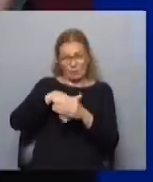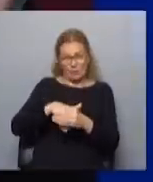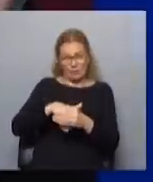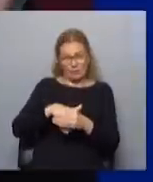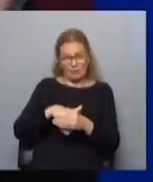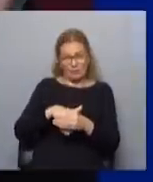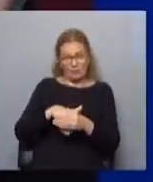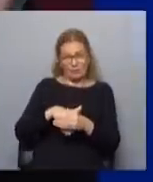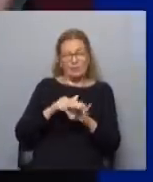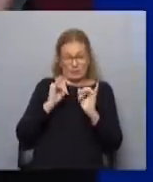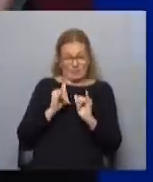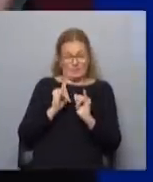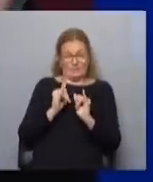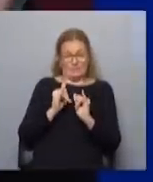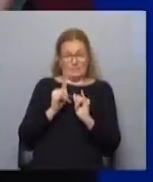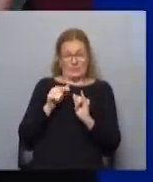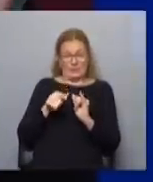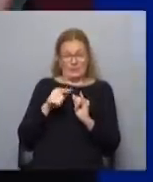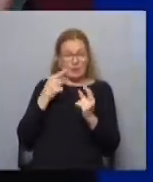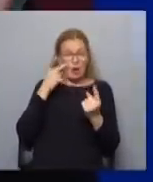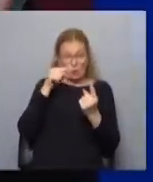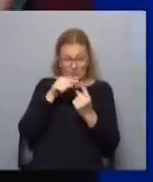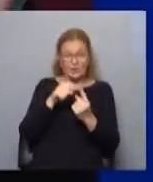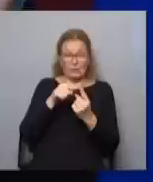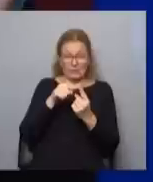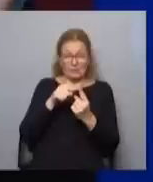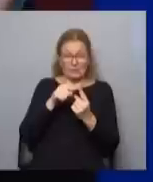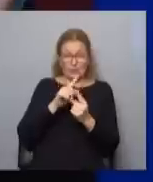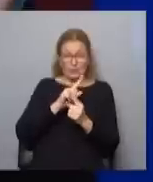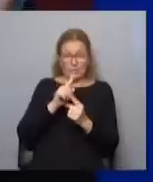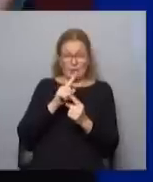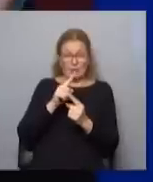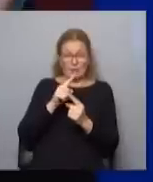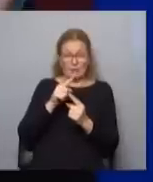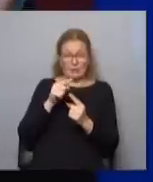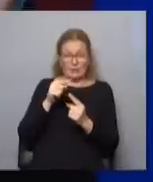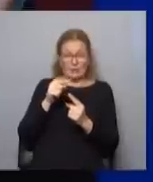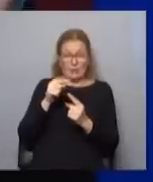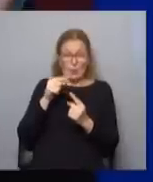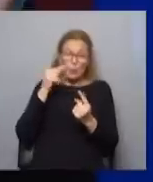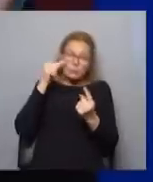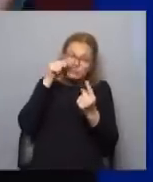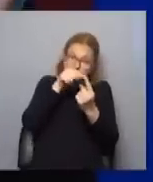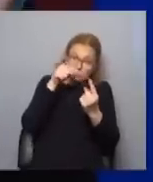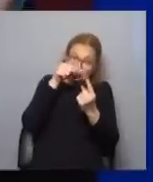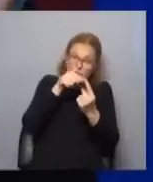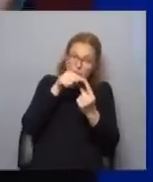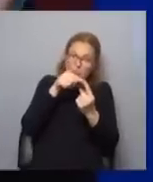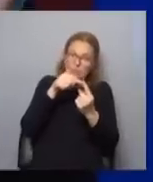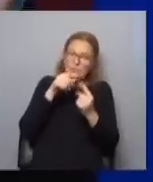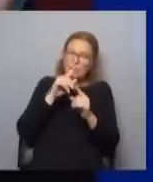que está ver ese es el objetivo no es un fin en sí mismo y